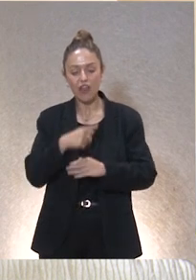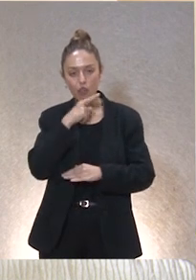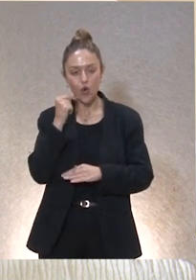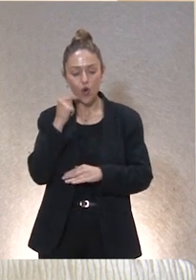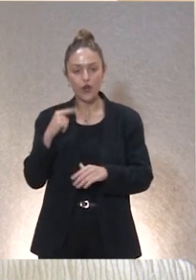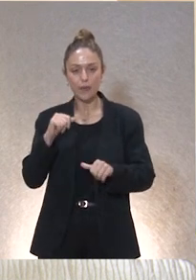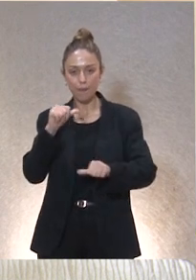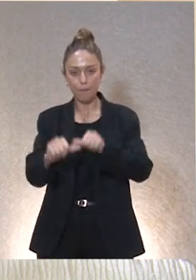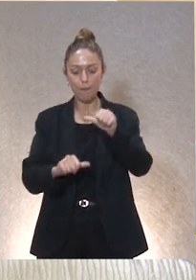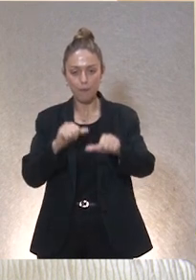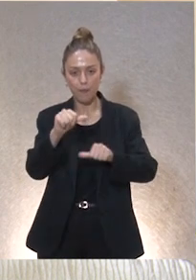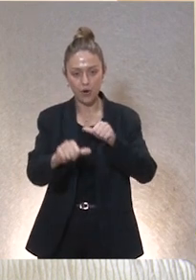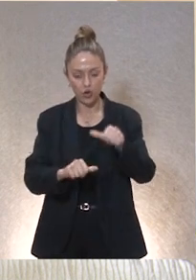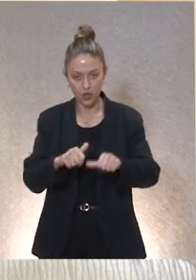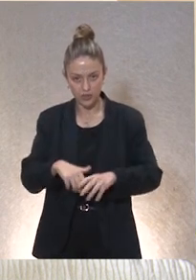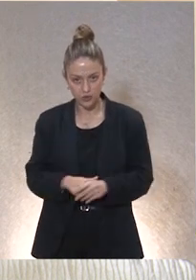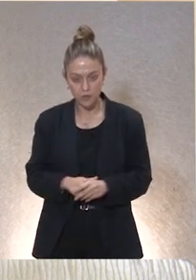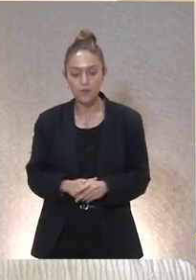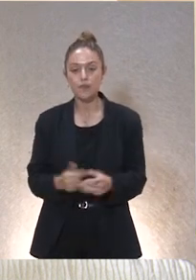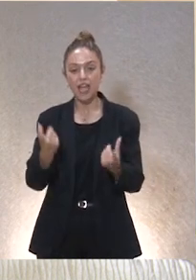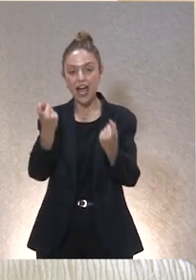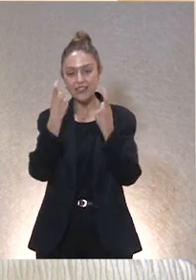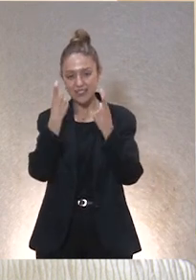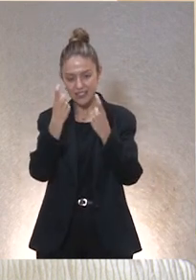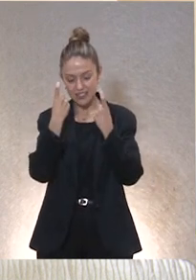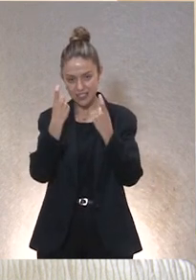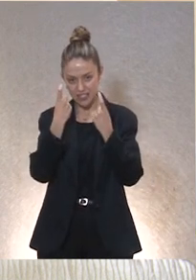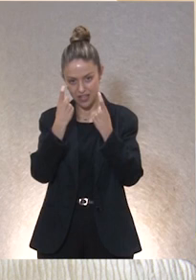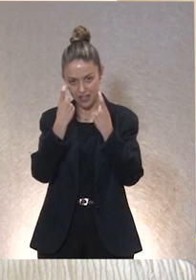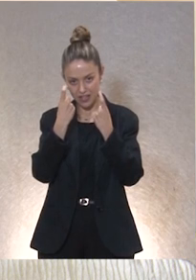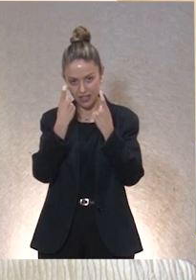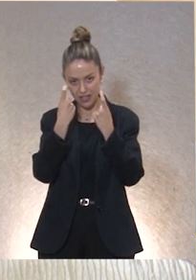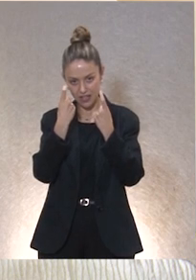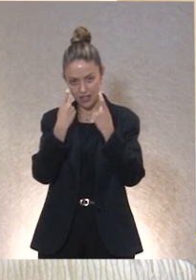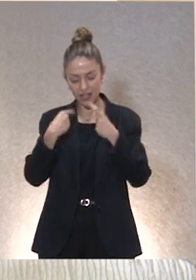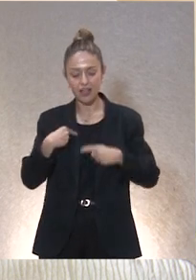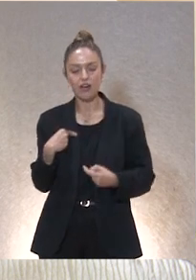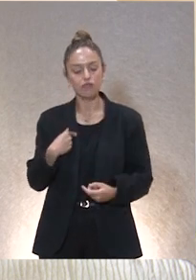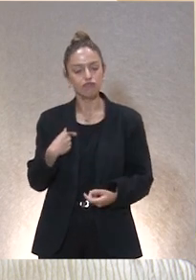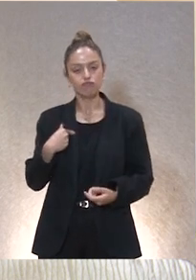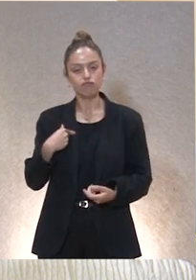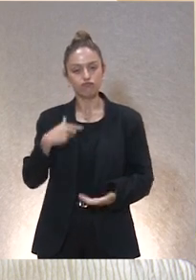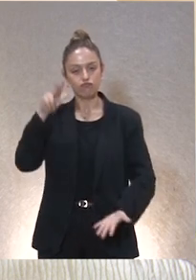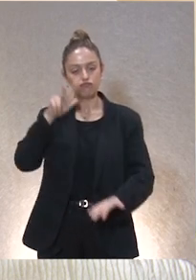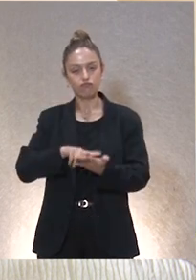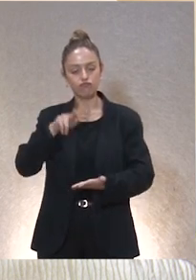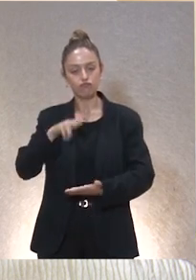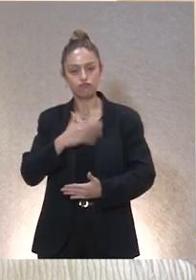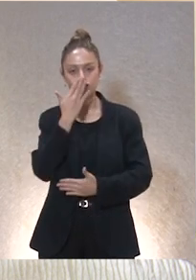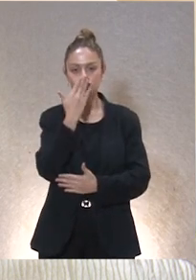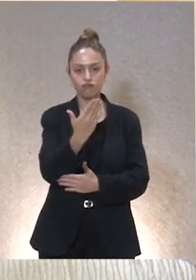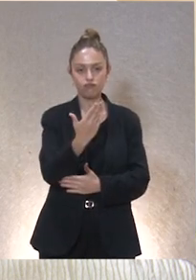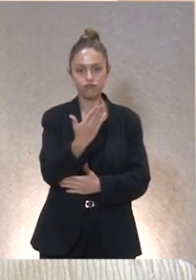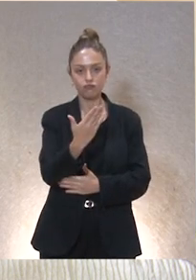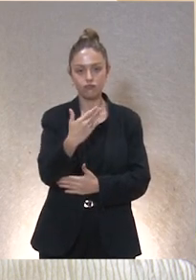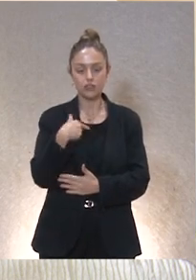Progreso nos has enseñado que hay que afinar que hay que afirmar con contundencia que el Polo teológico se antepone